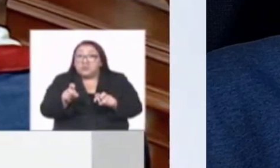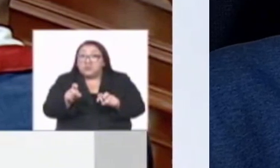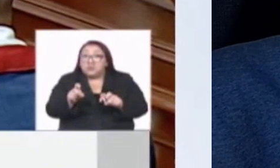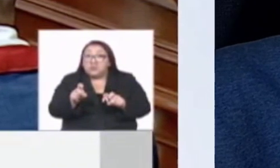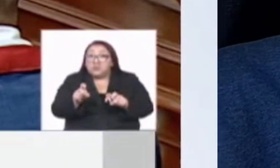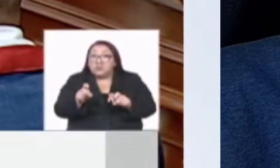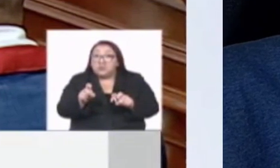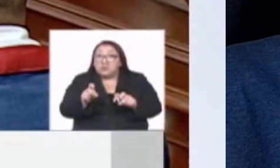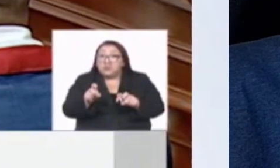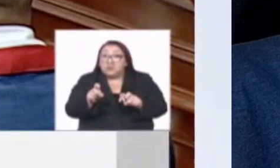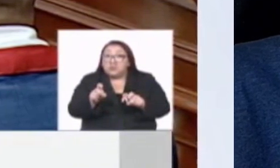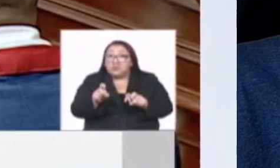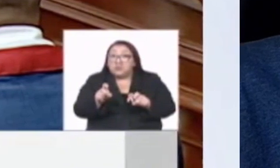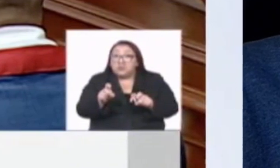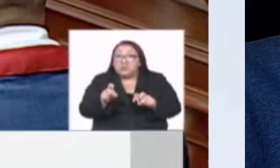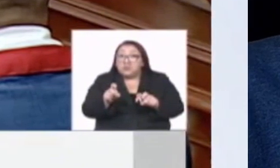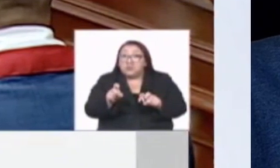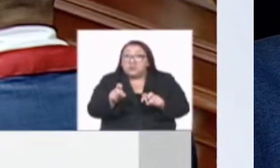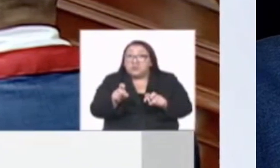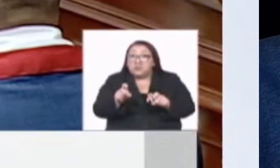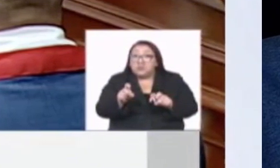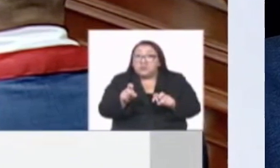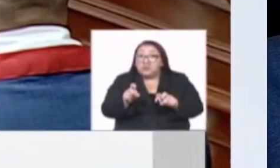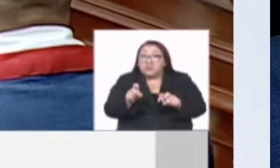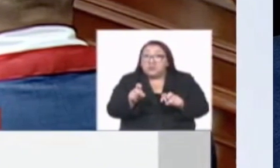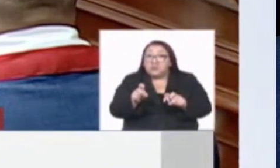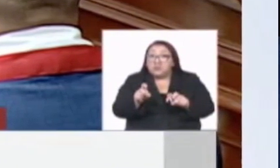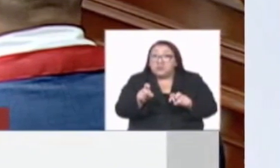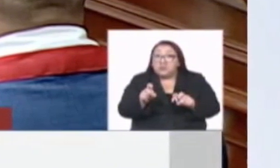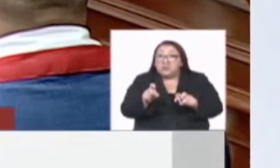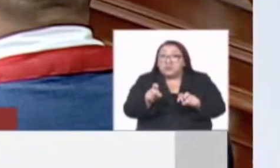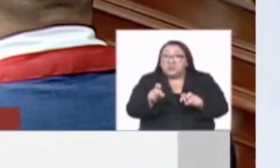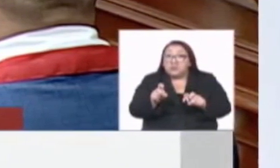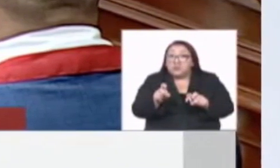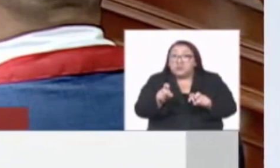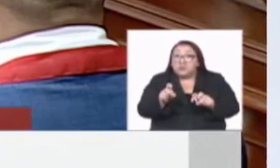redes sociales. Nosotros continuamos atentos para difundir más información.